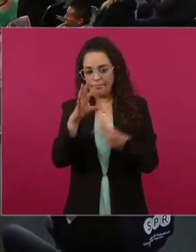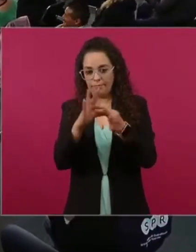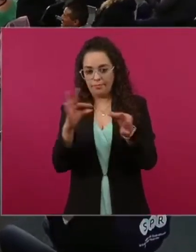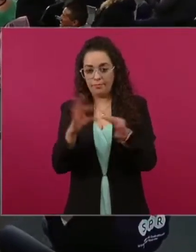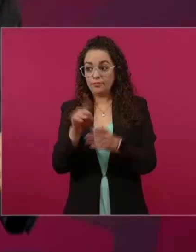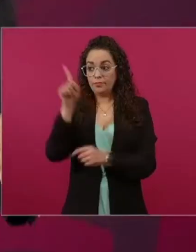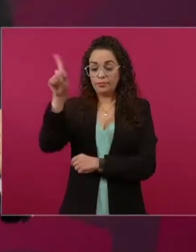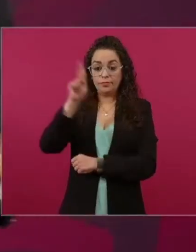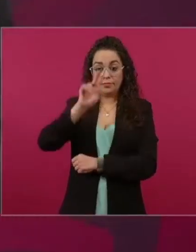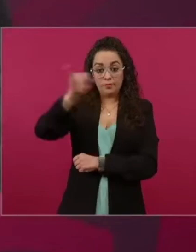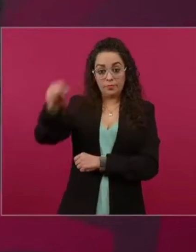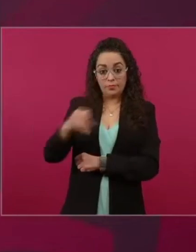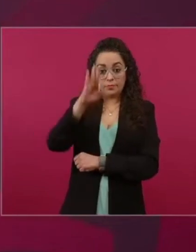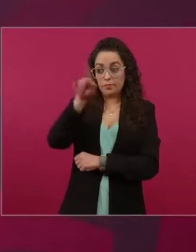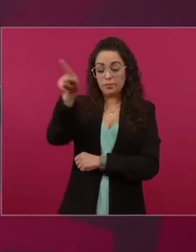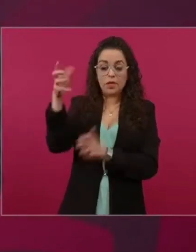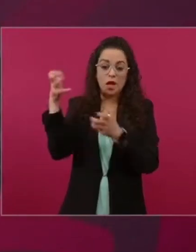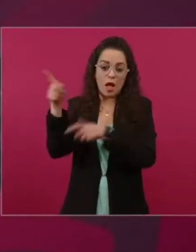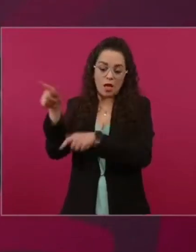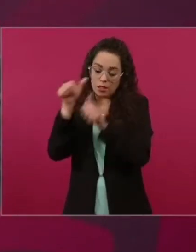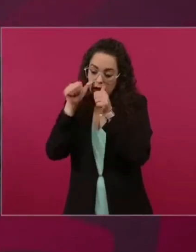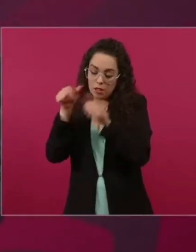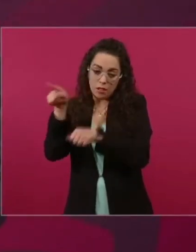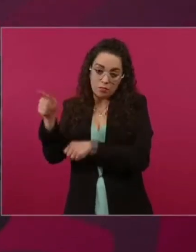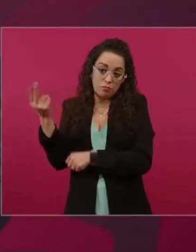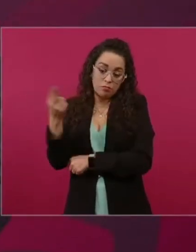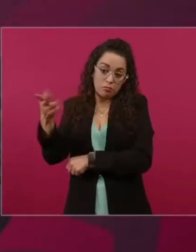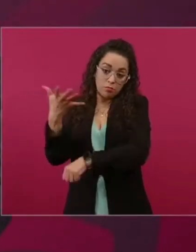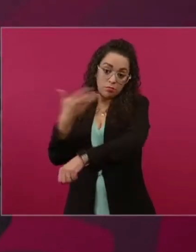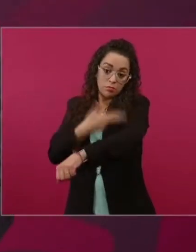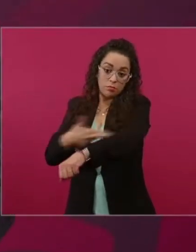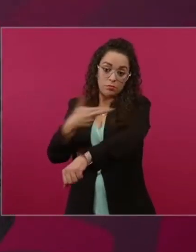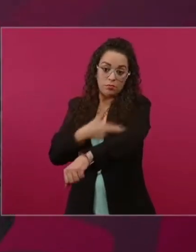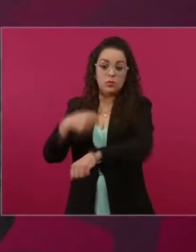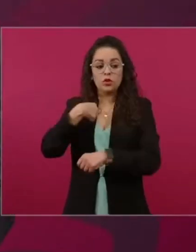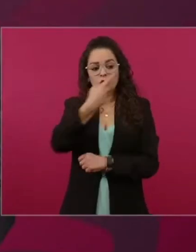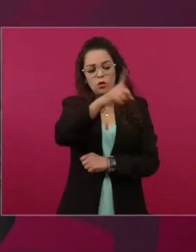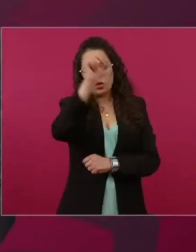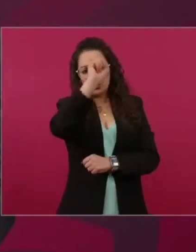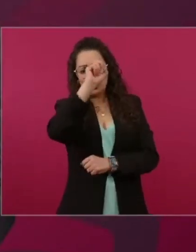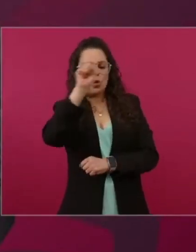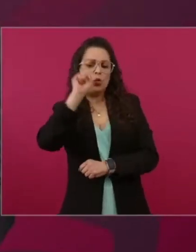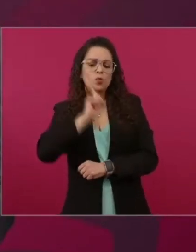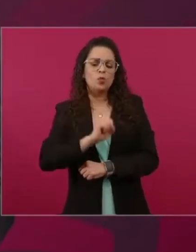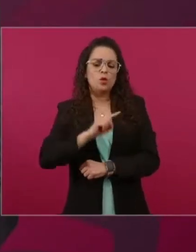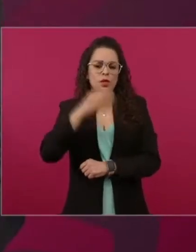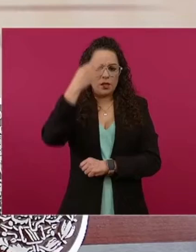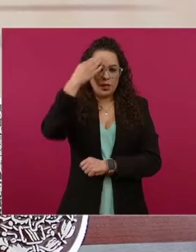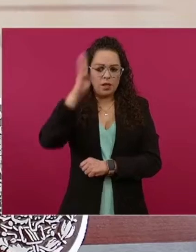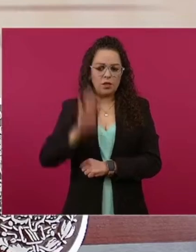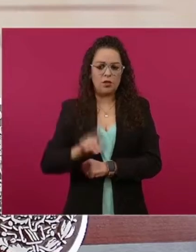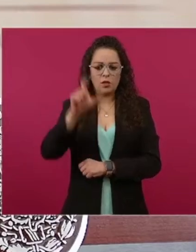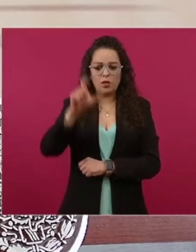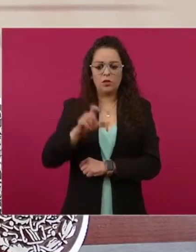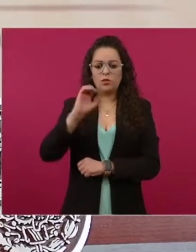Palacio Nacional. Yo lo que le aconsejaría a la señora Xochitl Gálvez, pues es que